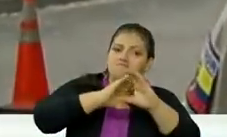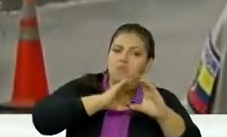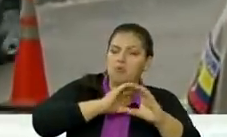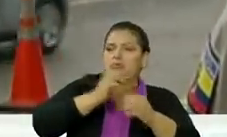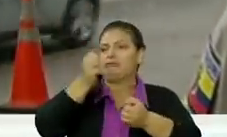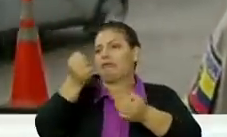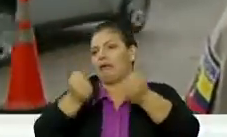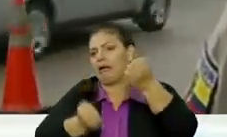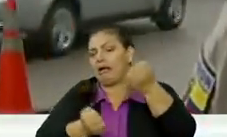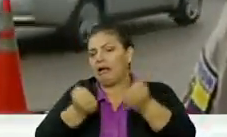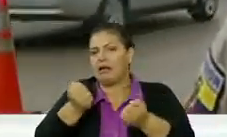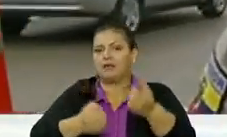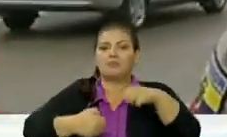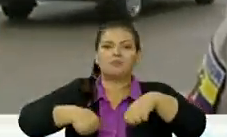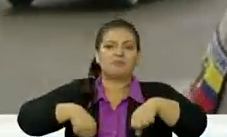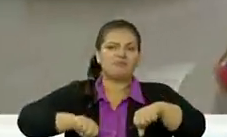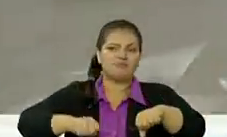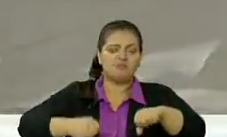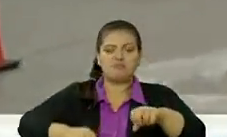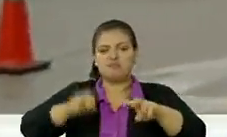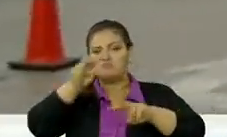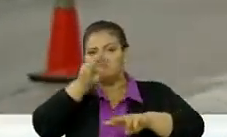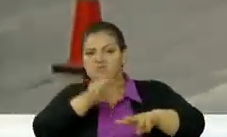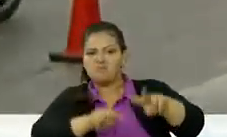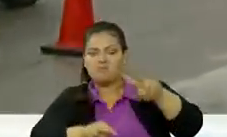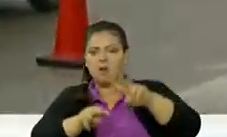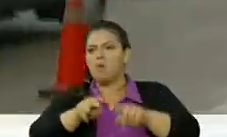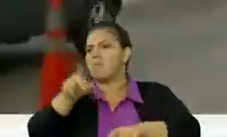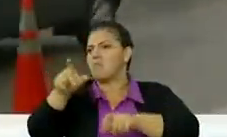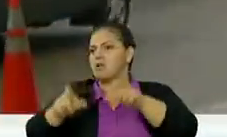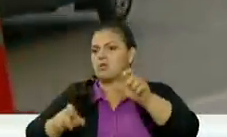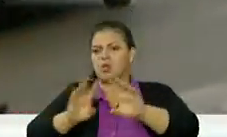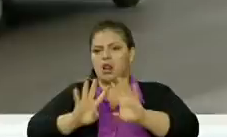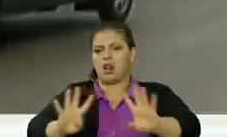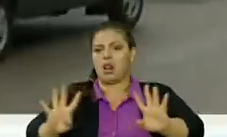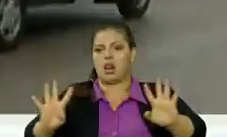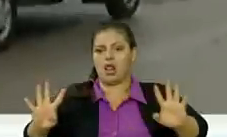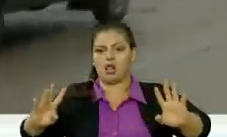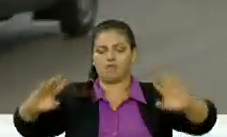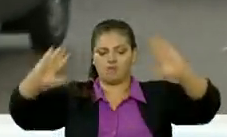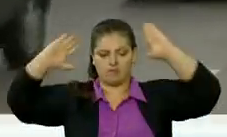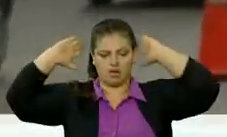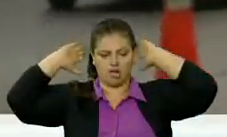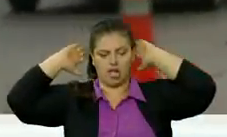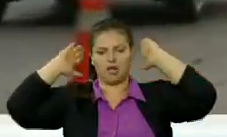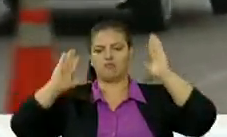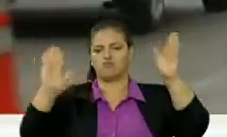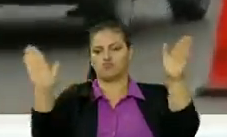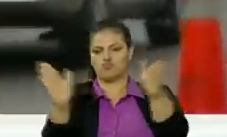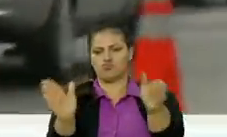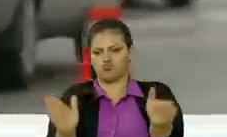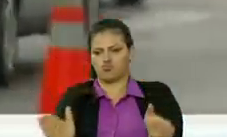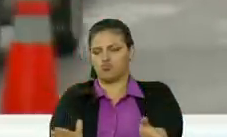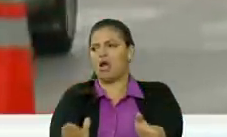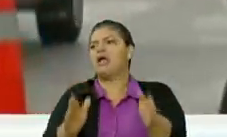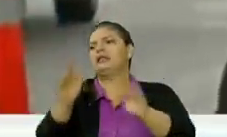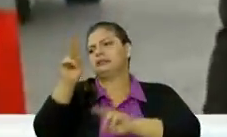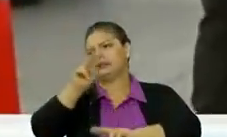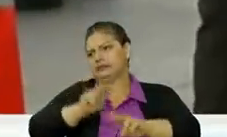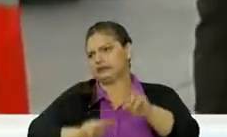abuses interprovinciales, a personas sospechosas, no se registra ninguna novedad. Se está utilizando los medios técnicos, CIMNE